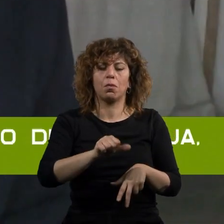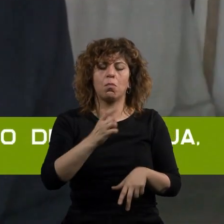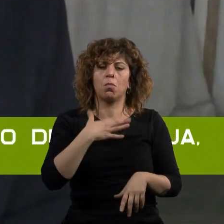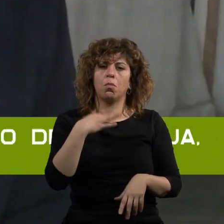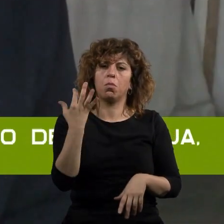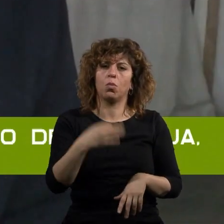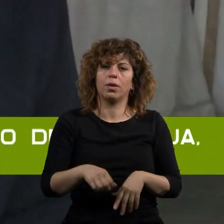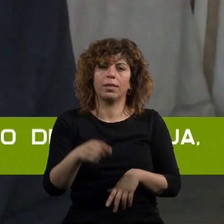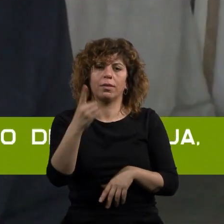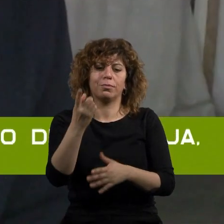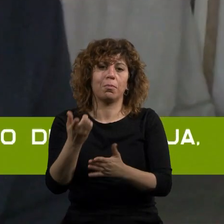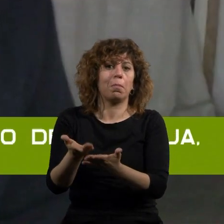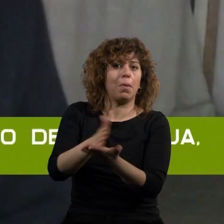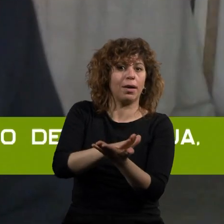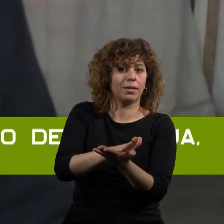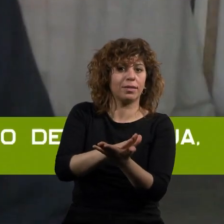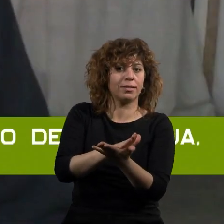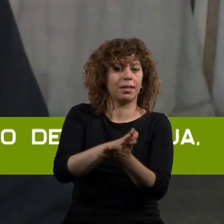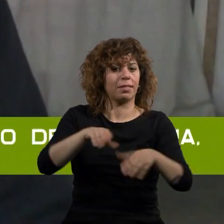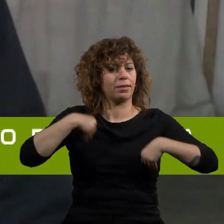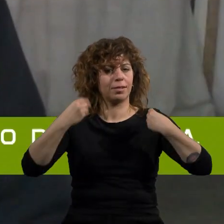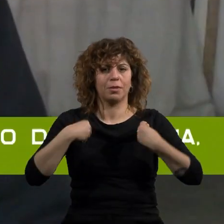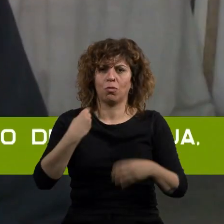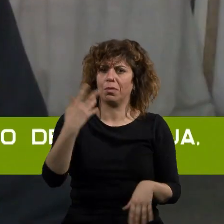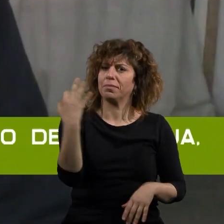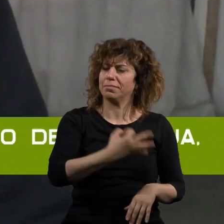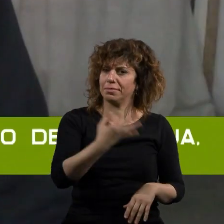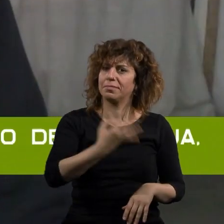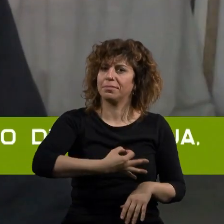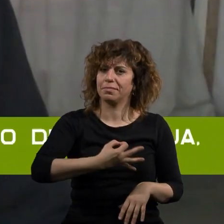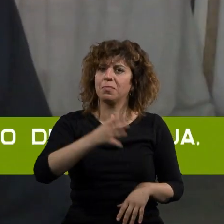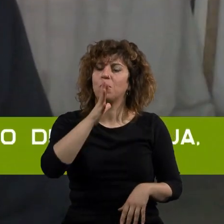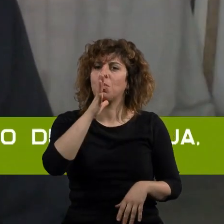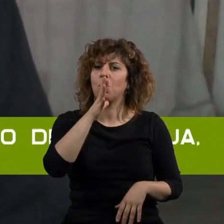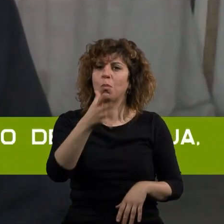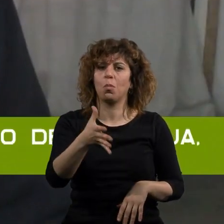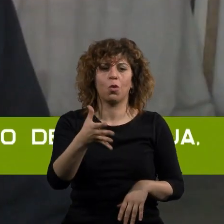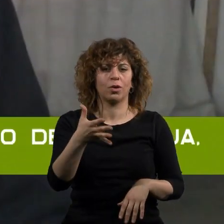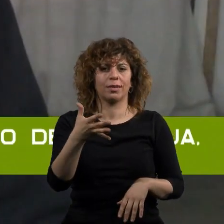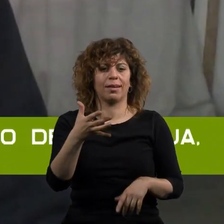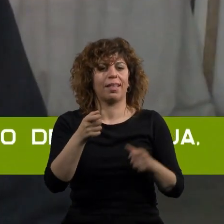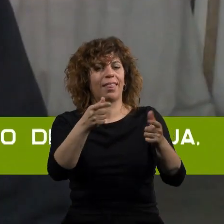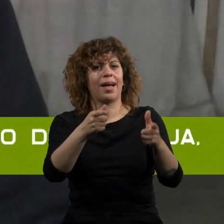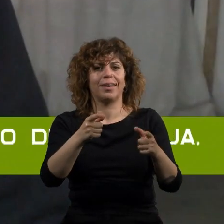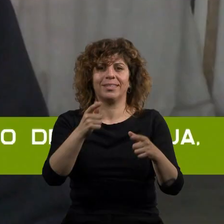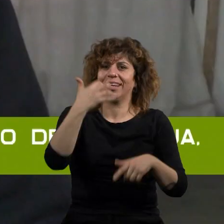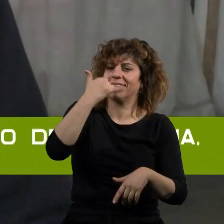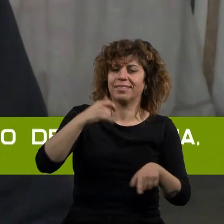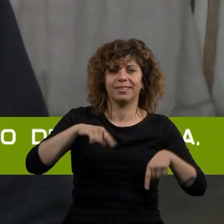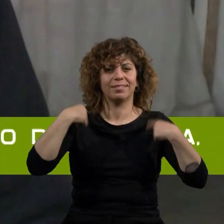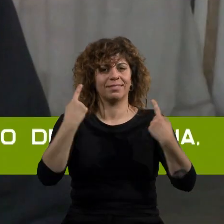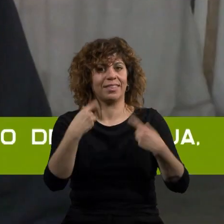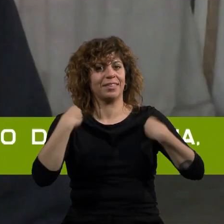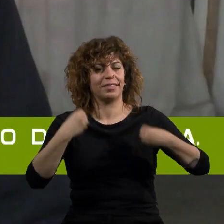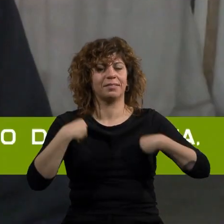tener una parte de entretenimiento, que para mí debe tenerla, porque hay que a la gente hacerle pasar buenos ratos. Pero sí